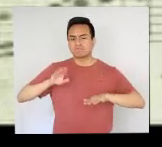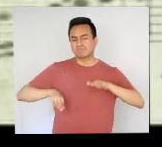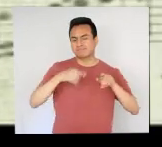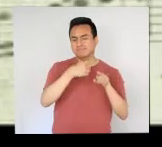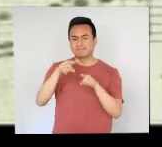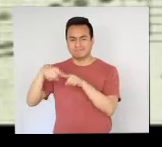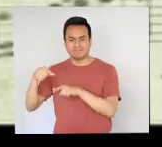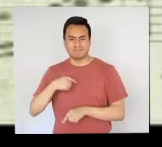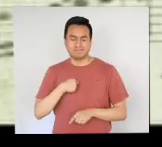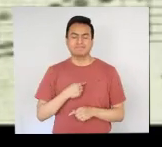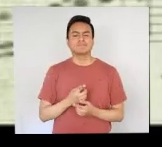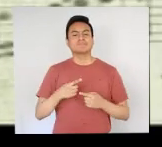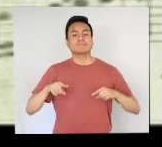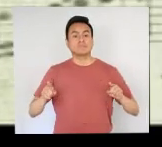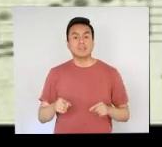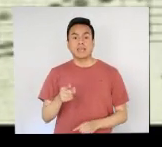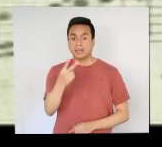yo tocaré.